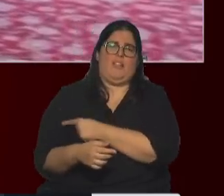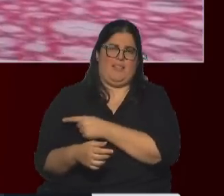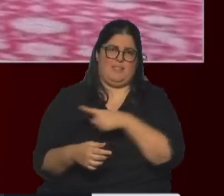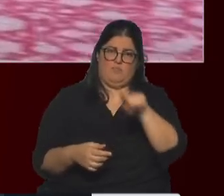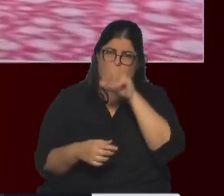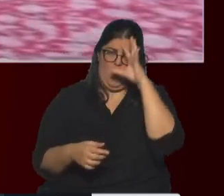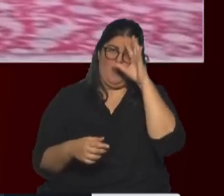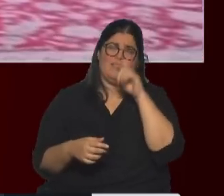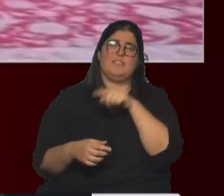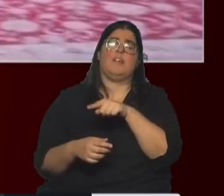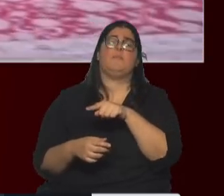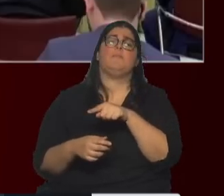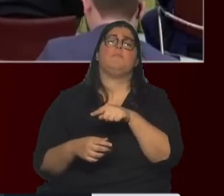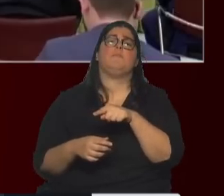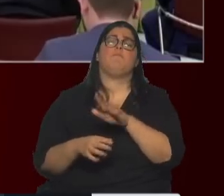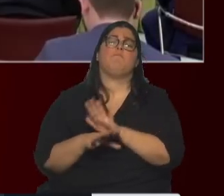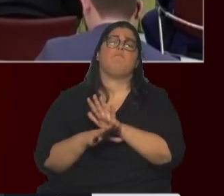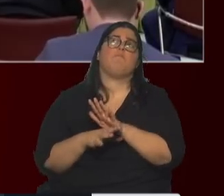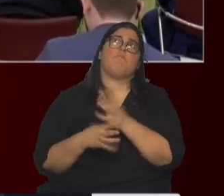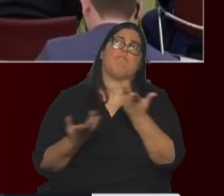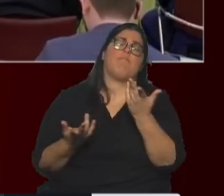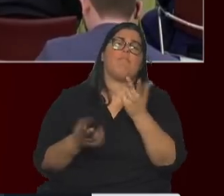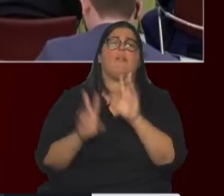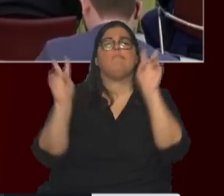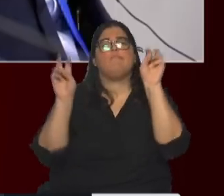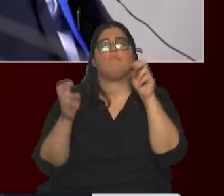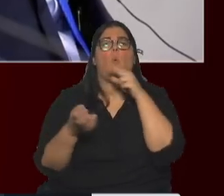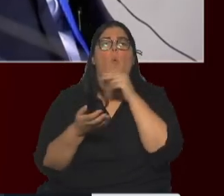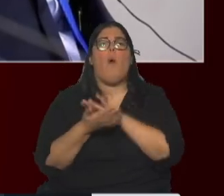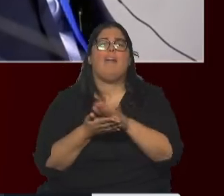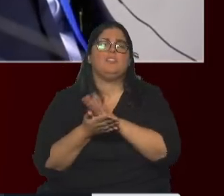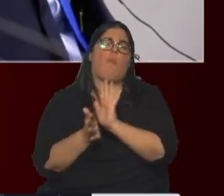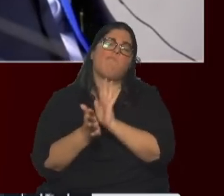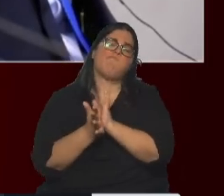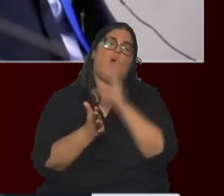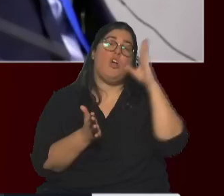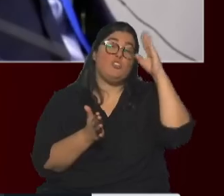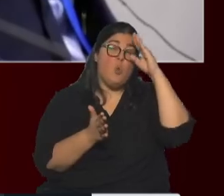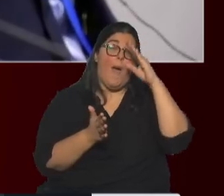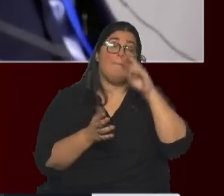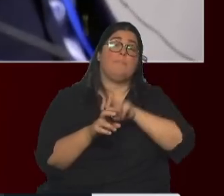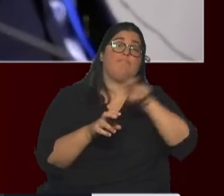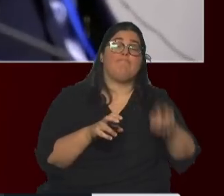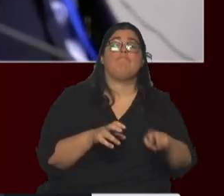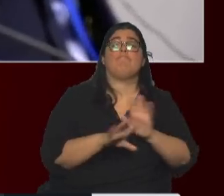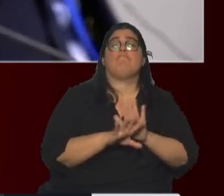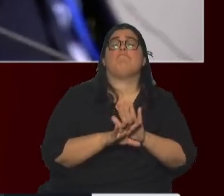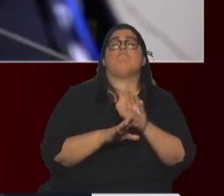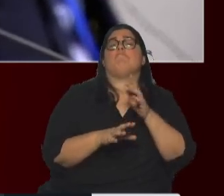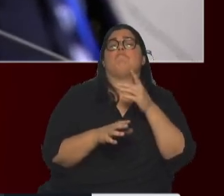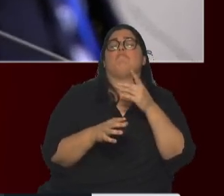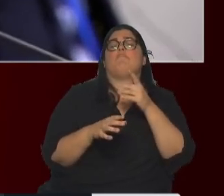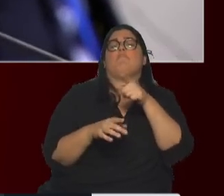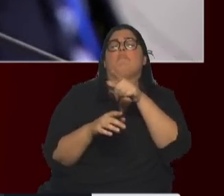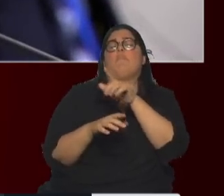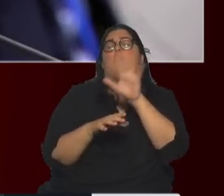el vacío, que le podríamos decir vacío entre comillas, ¿no?, que dejó Trump al dejar hacer en Medio Oriente y que, por